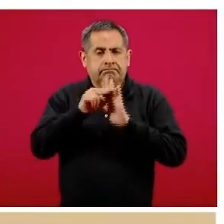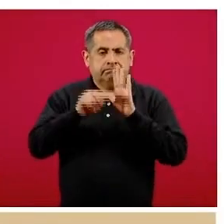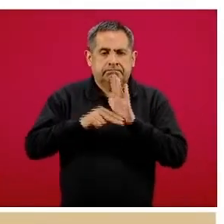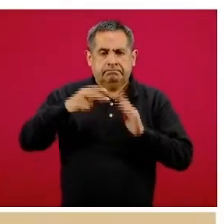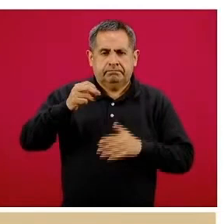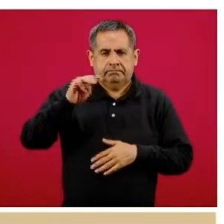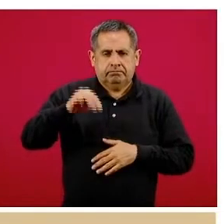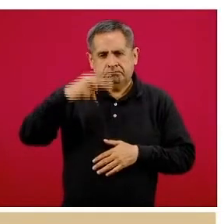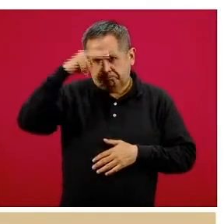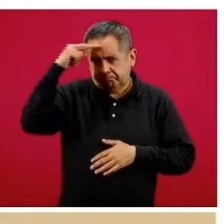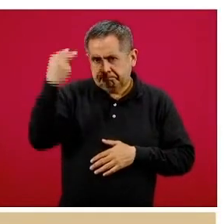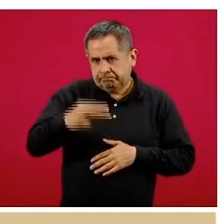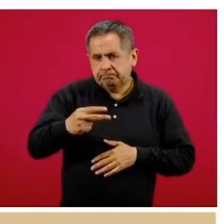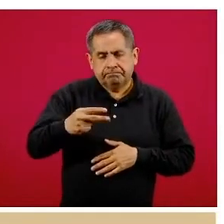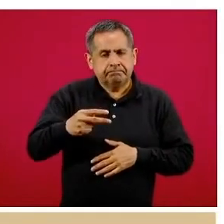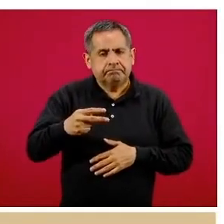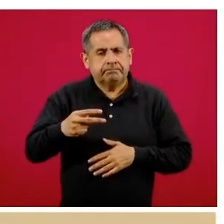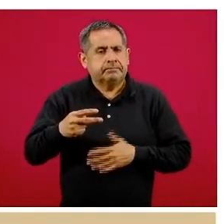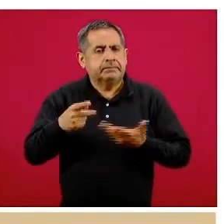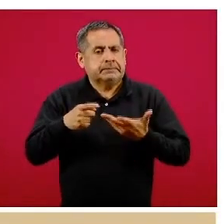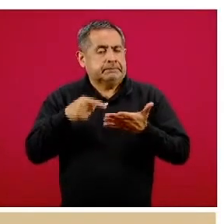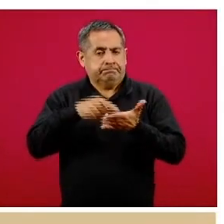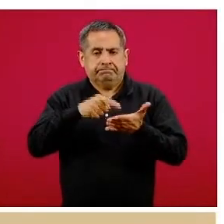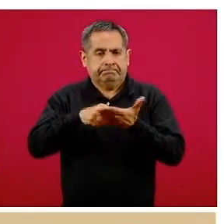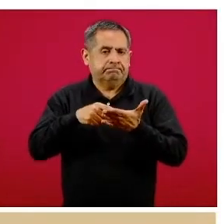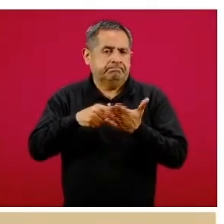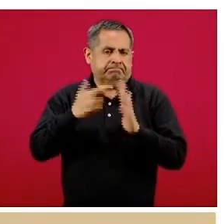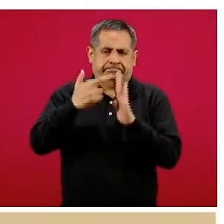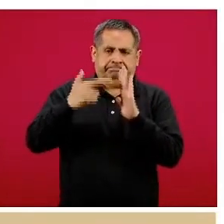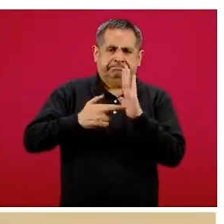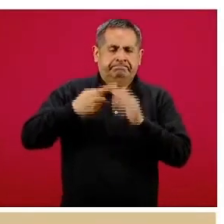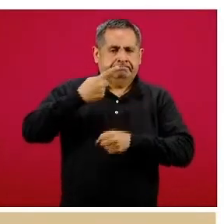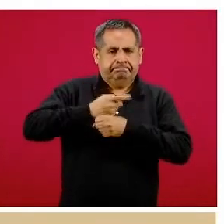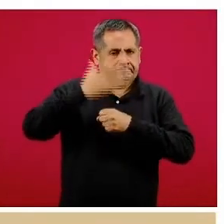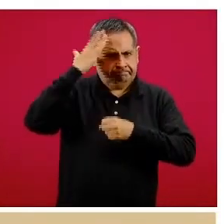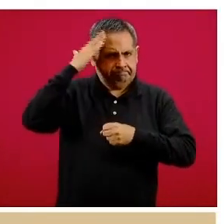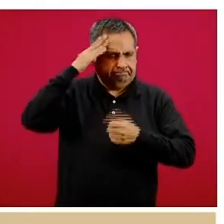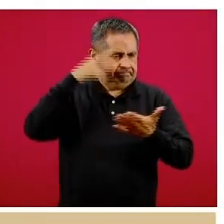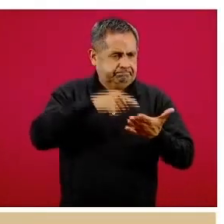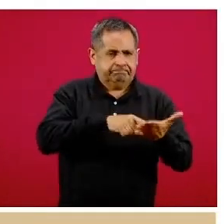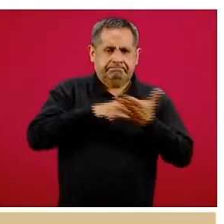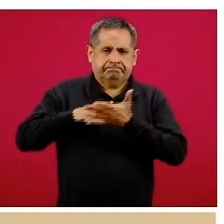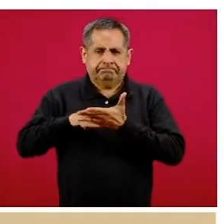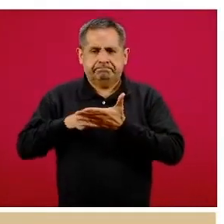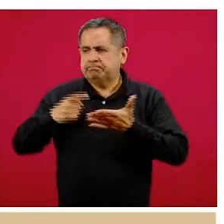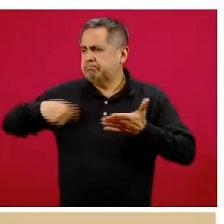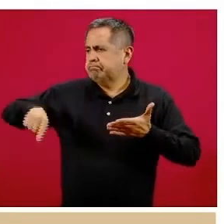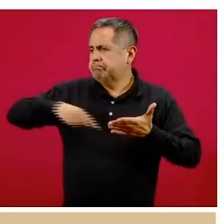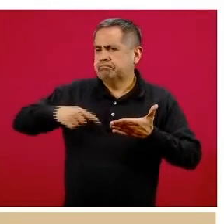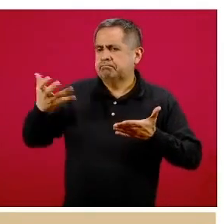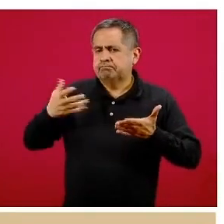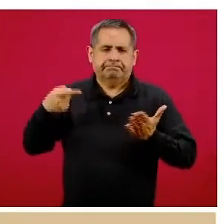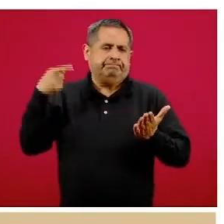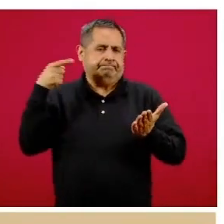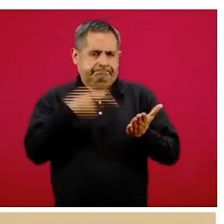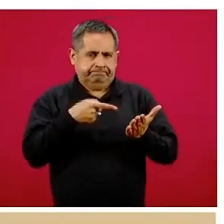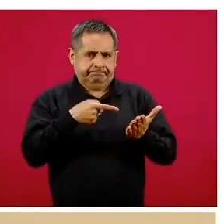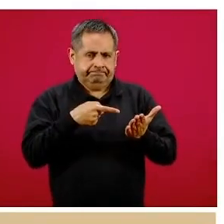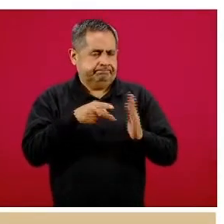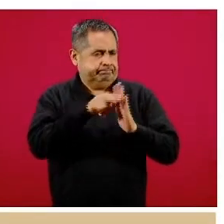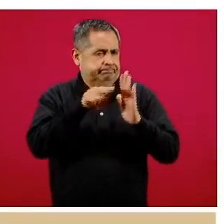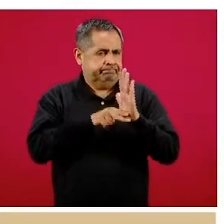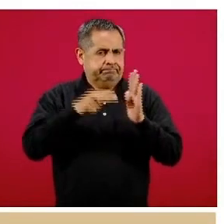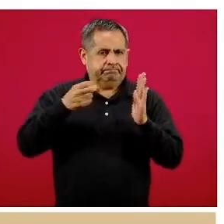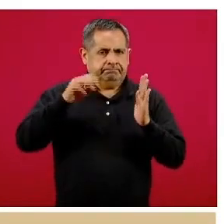oficial mexicana, que también es la que corresponde a la base de la función de todo el Sistema Nacional de